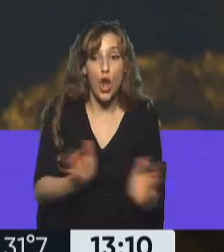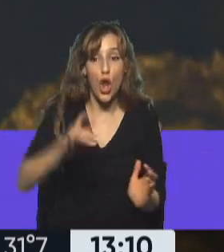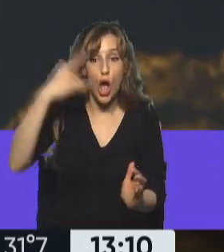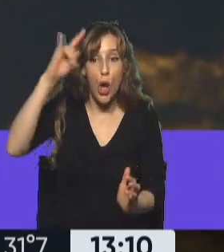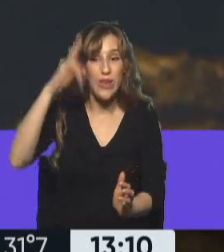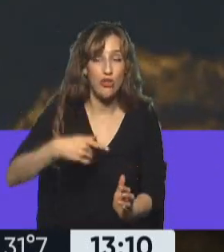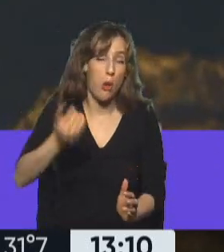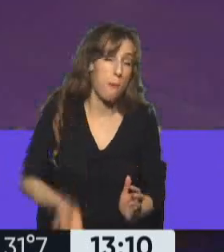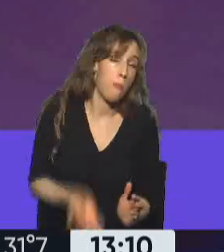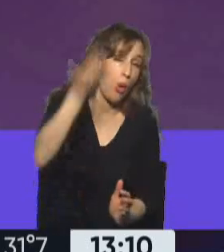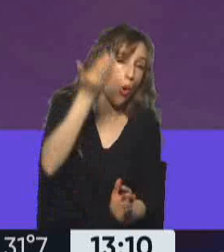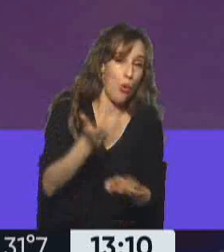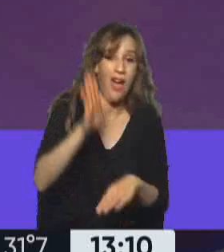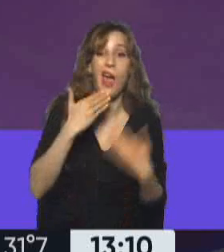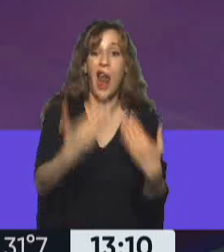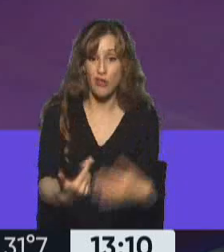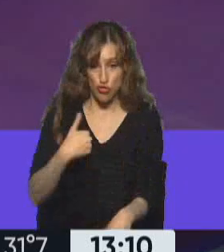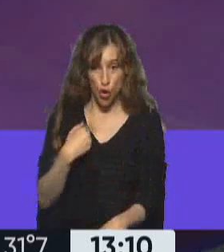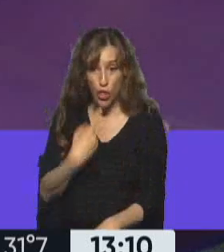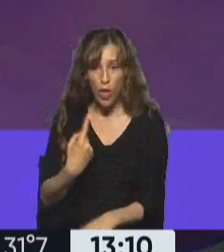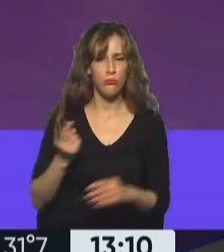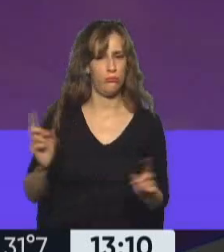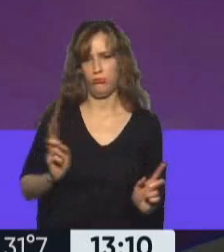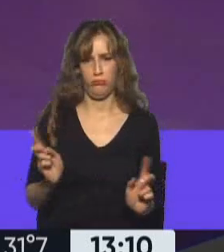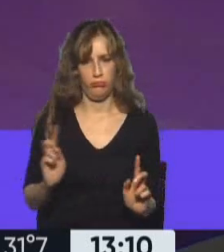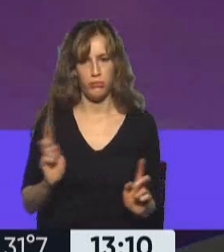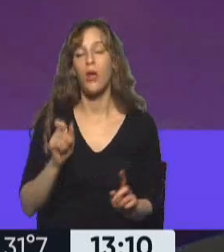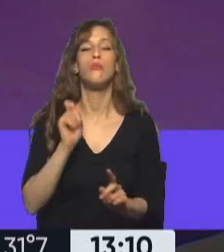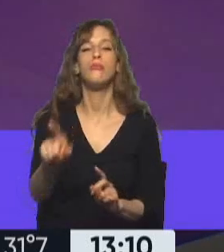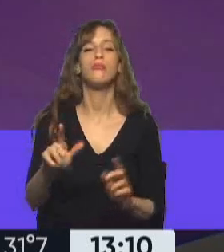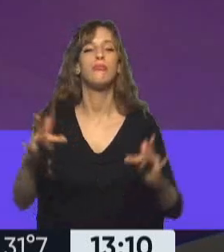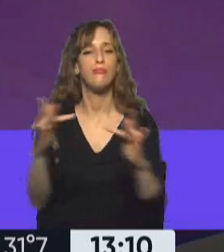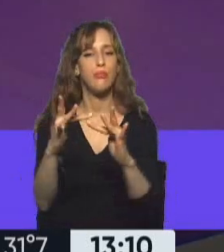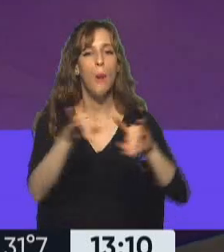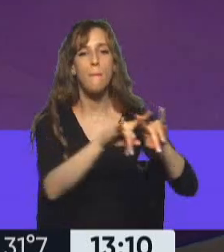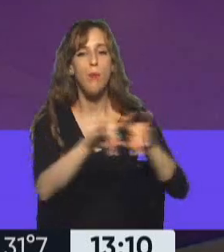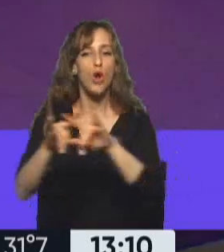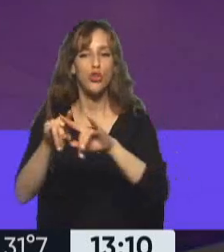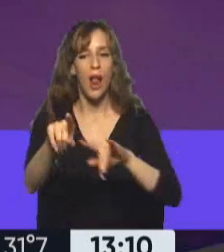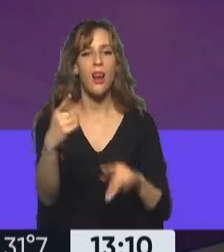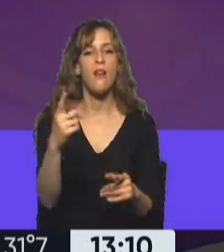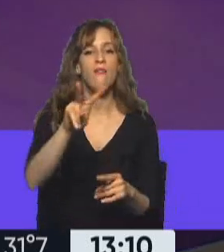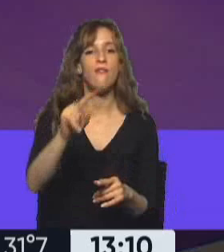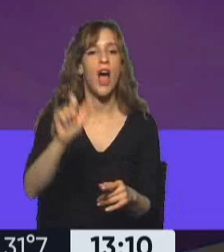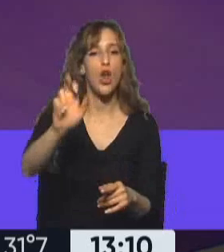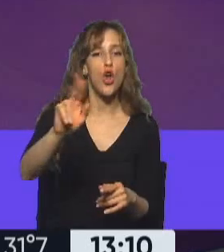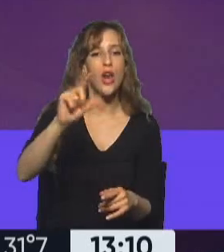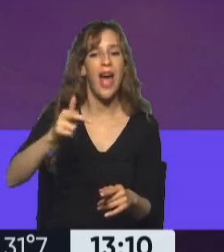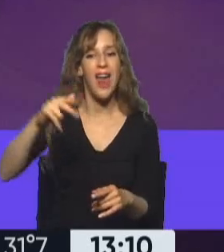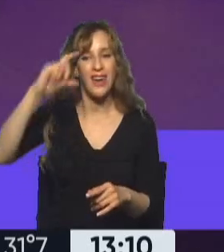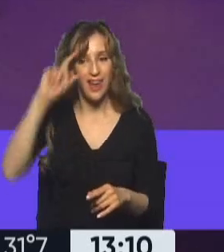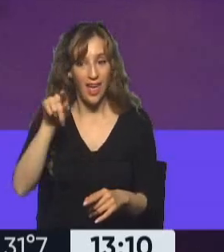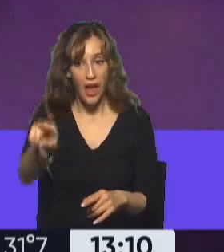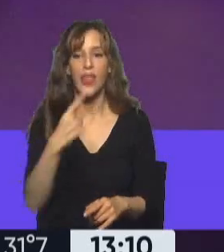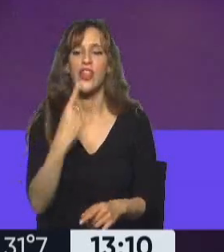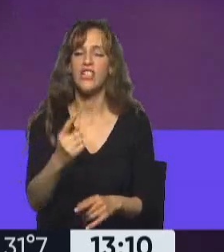yo. Por ejemplo, hay portales, en este caso el portal Valor Carne, que están reconociendo que existió un